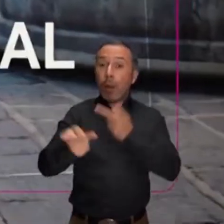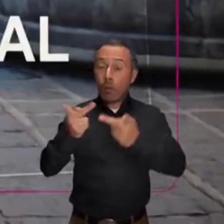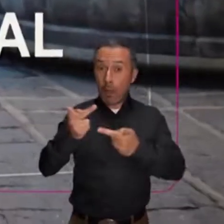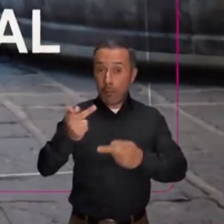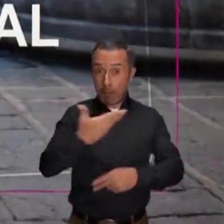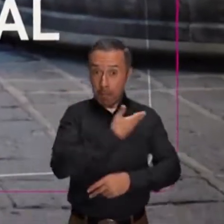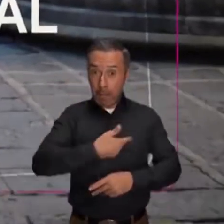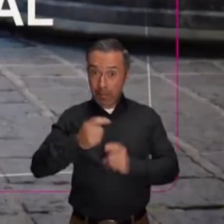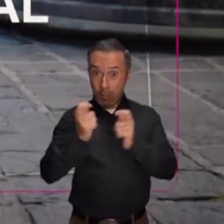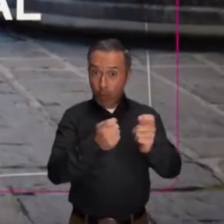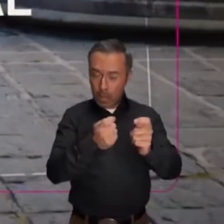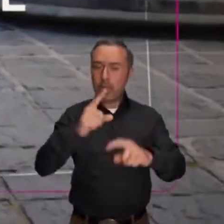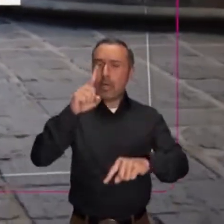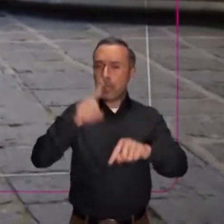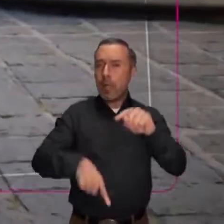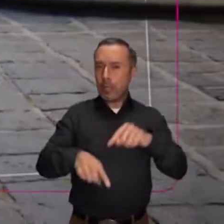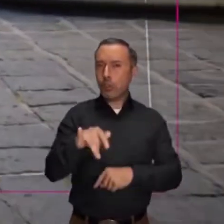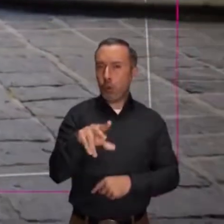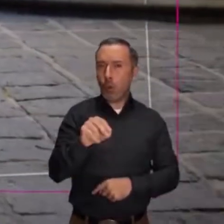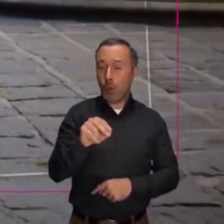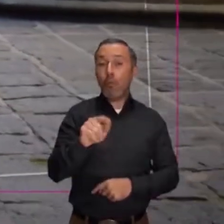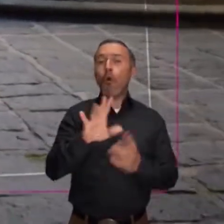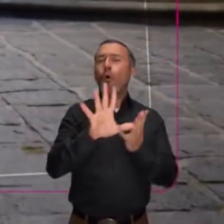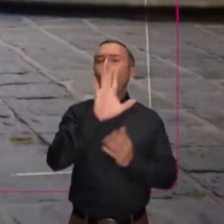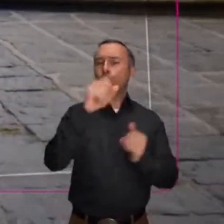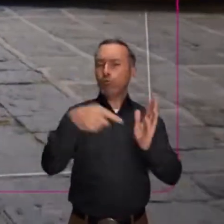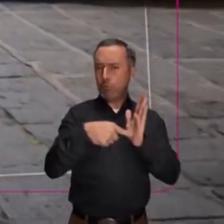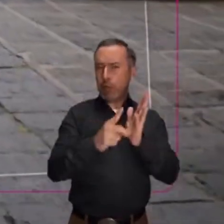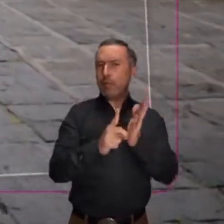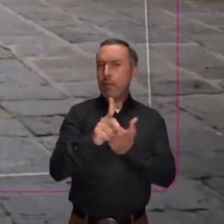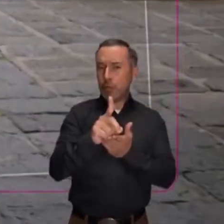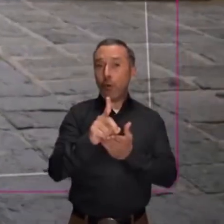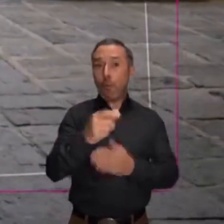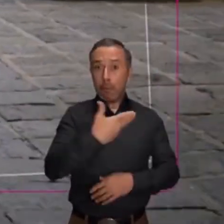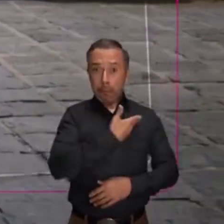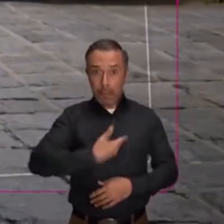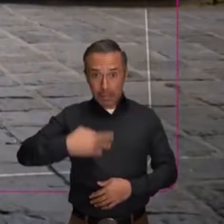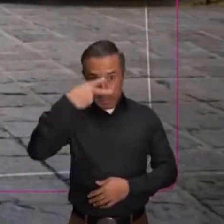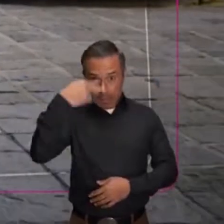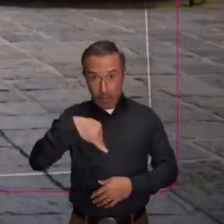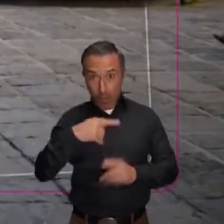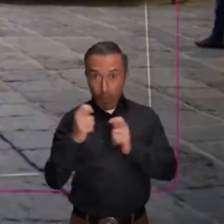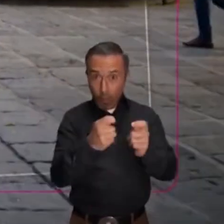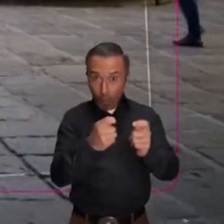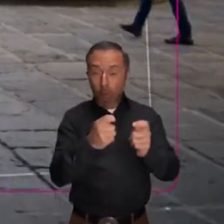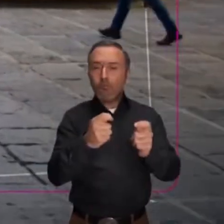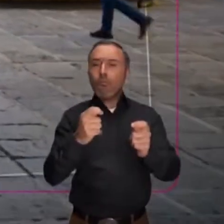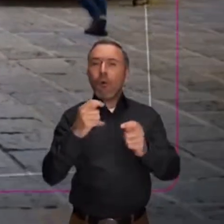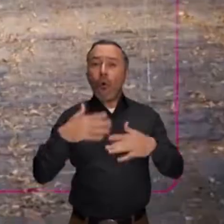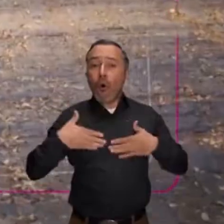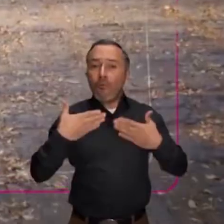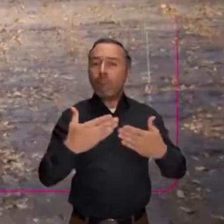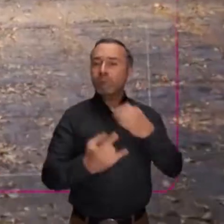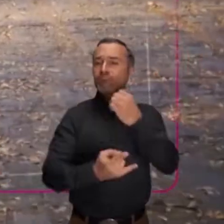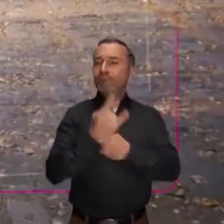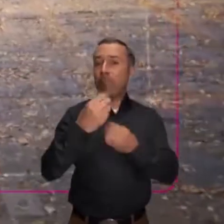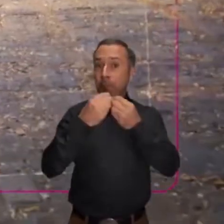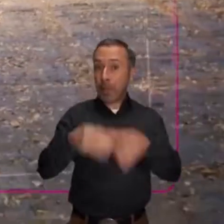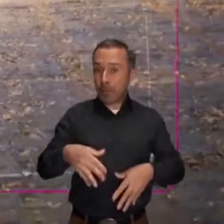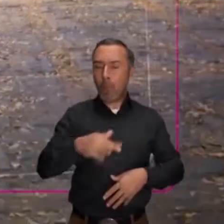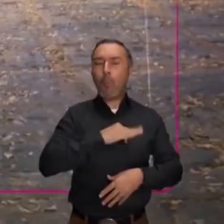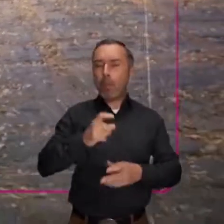único que se tiene autorizado. Si lo hacen, lo hacen a título personal, y bueno, pues entonces vienen las sanciones que se les van